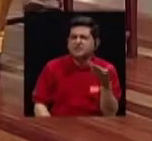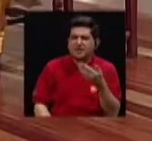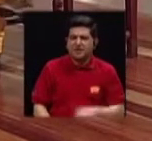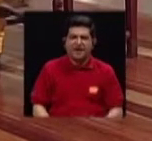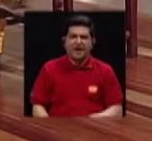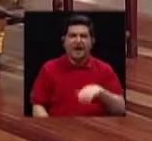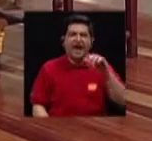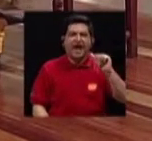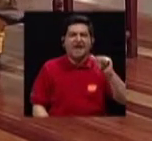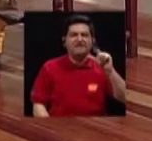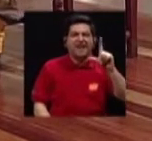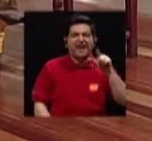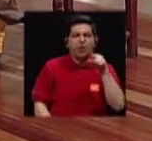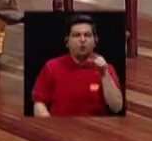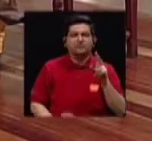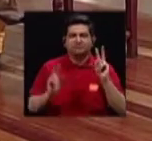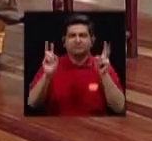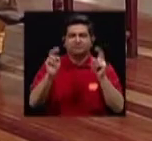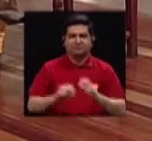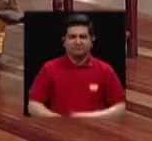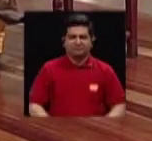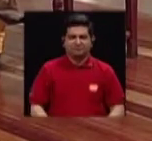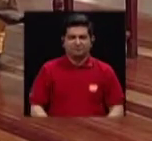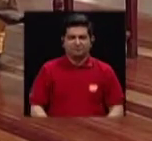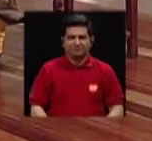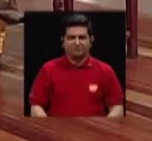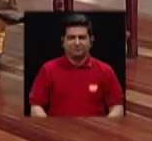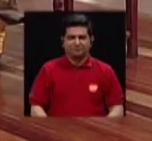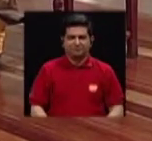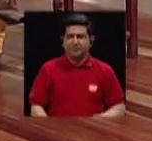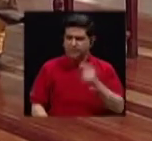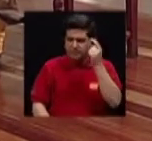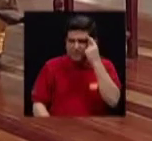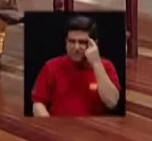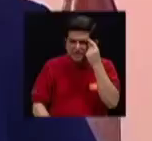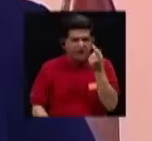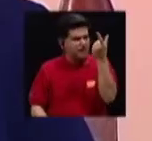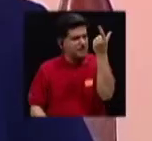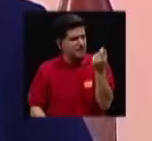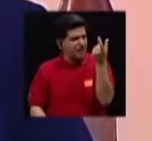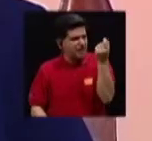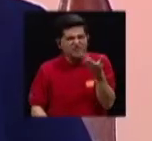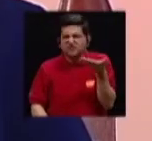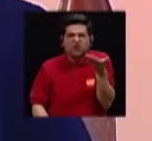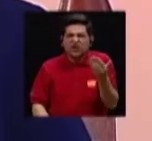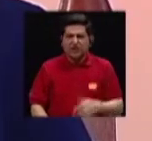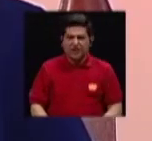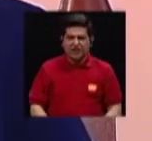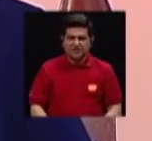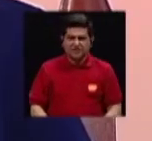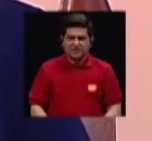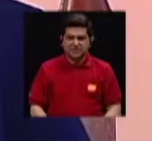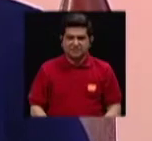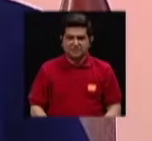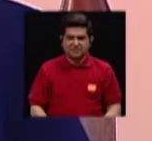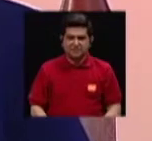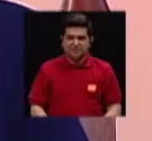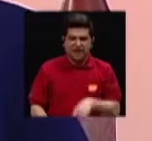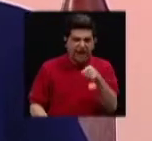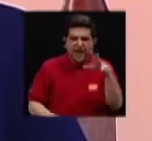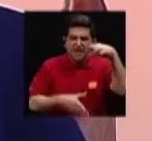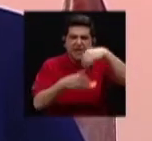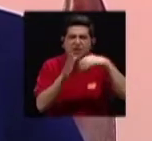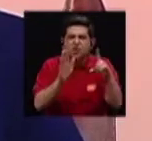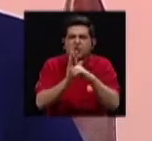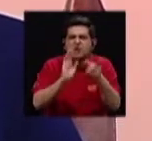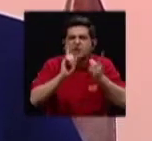Anabel sobre esto? O sea, ¿qué es la pensión? ¿Qué derecho está ahí? Si